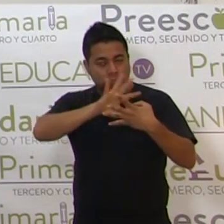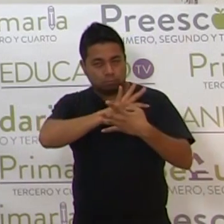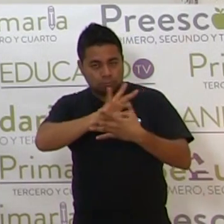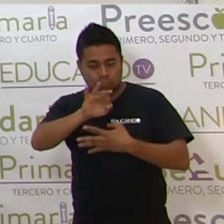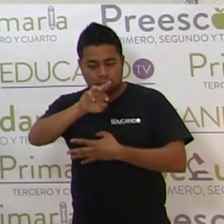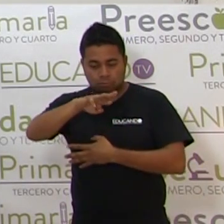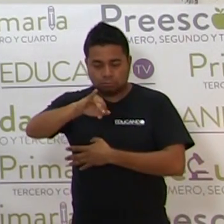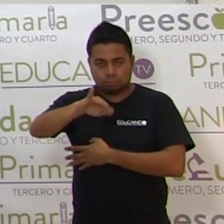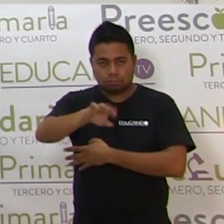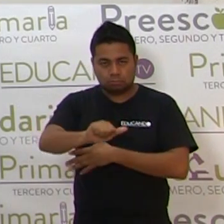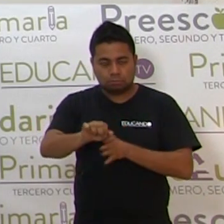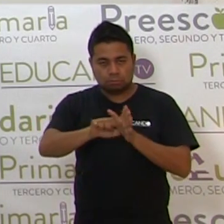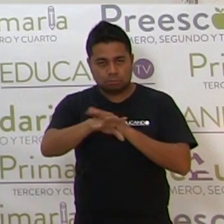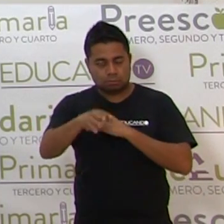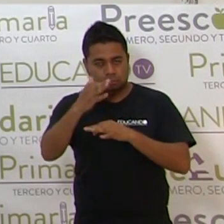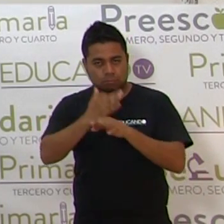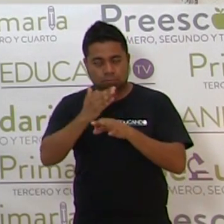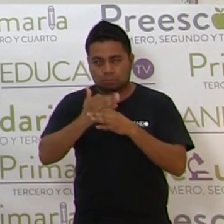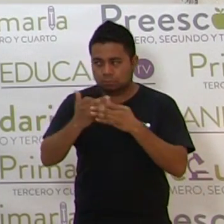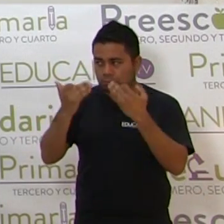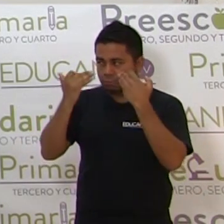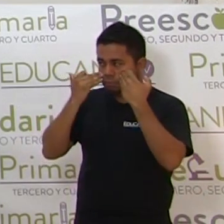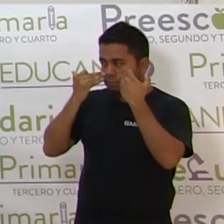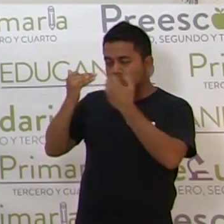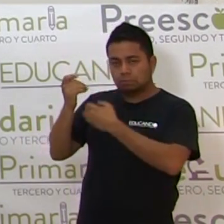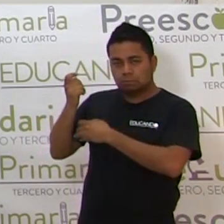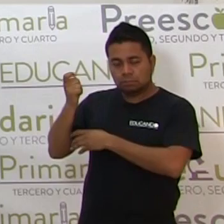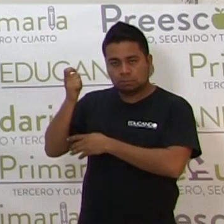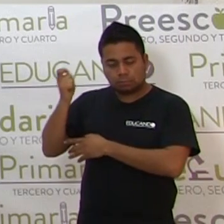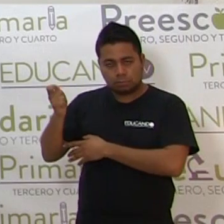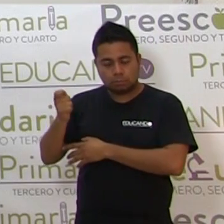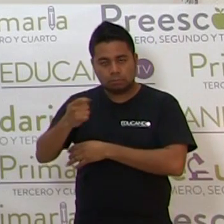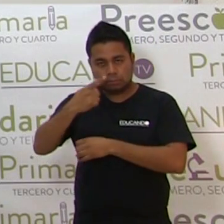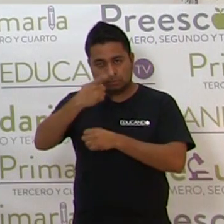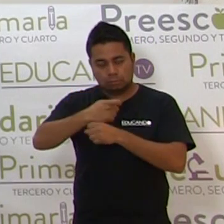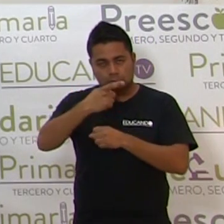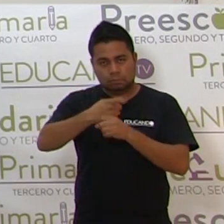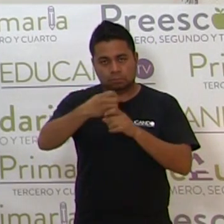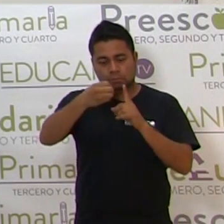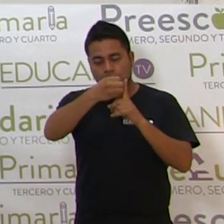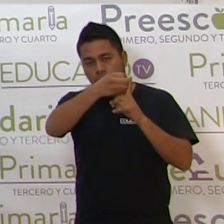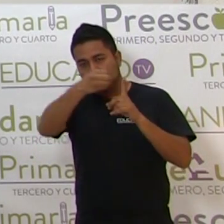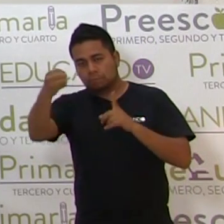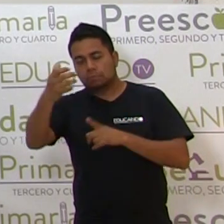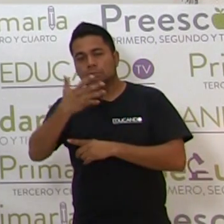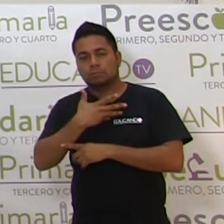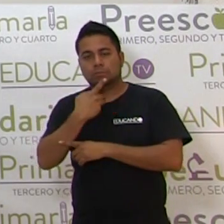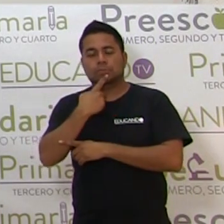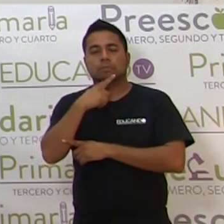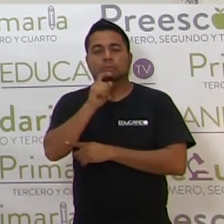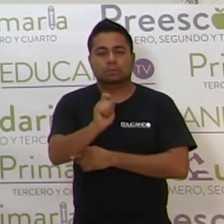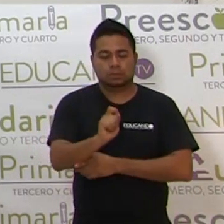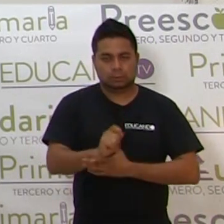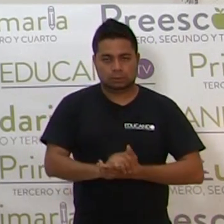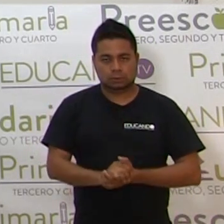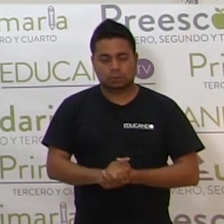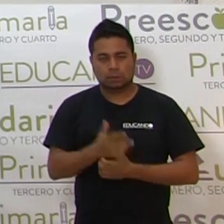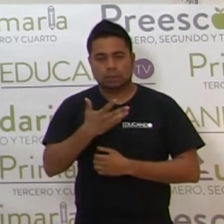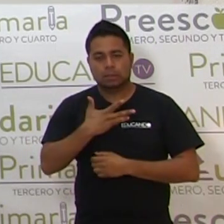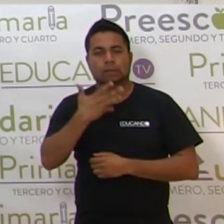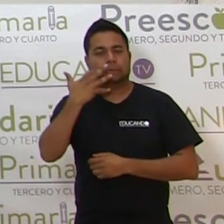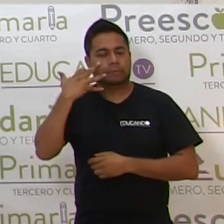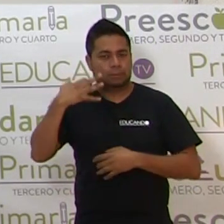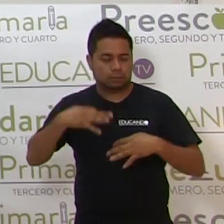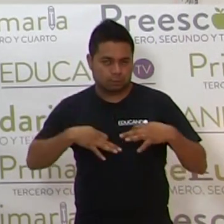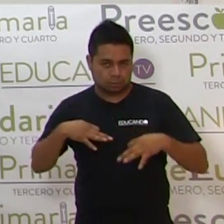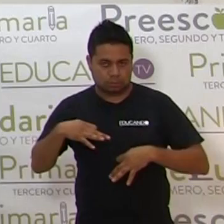Como este caso. Si tú te das cuenta, el primer verso dice, tiene el leopardo un